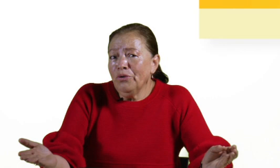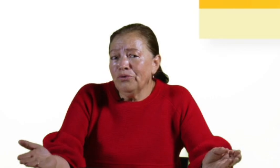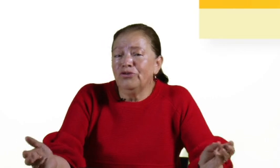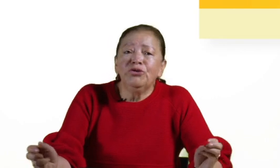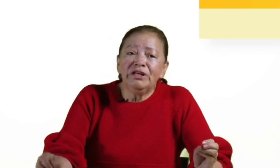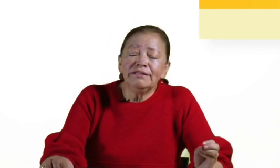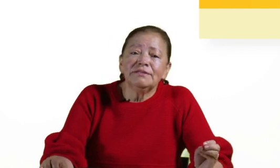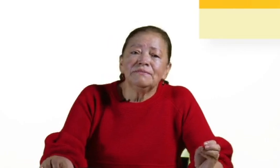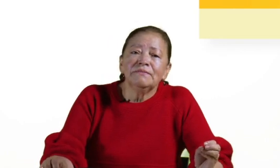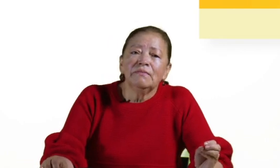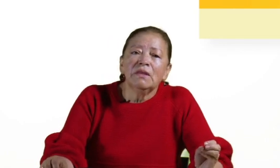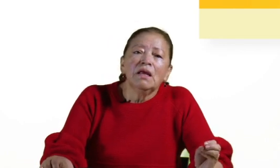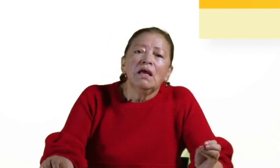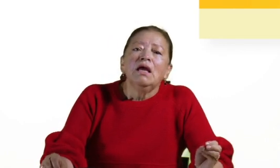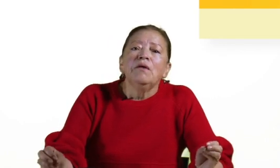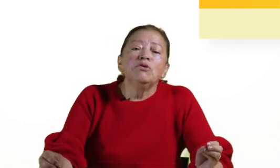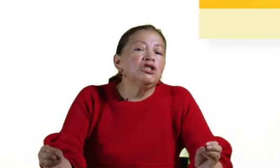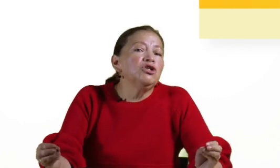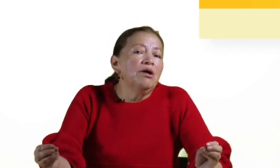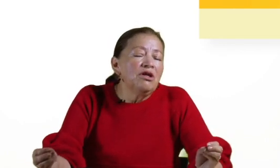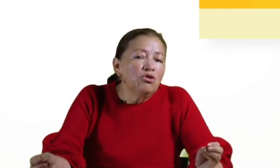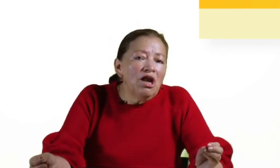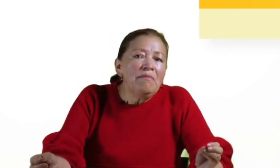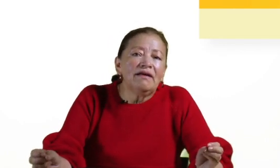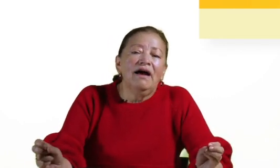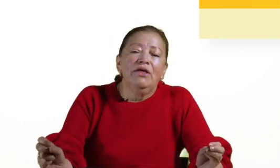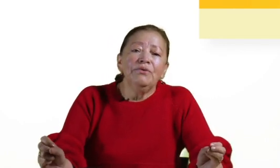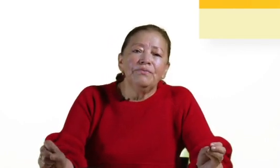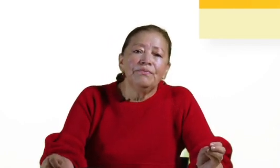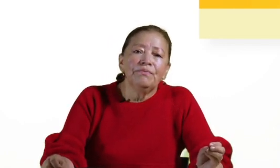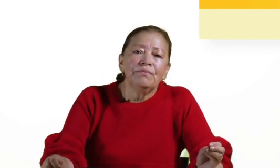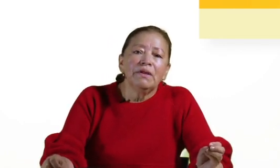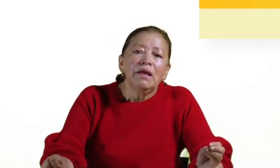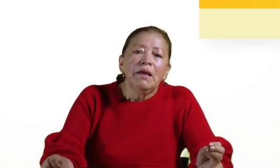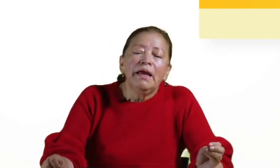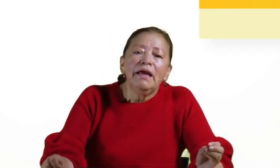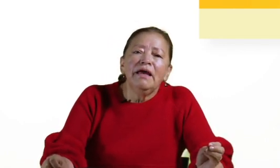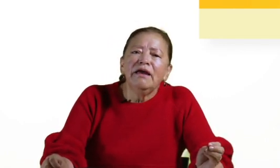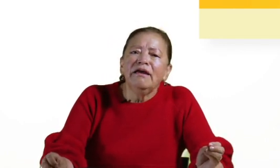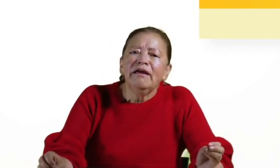Mejorar producciones, posicionamiento en el mercado,